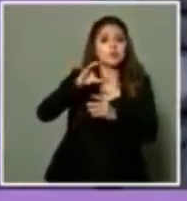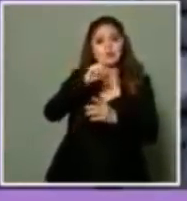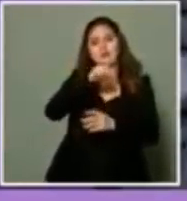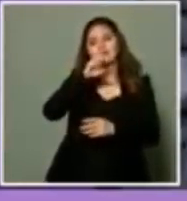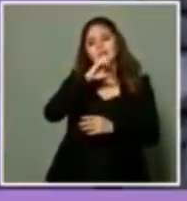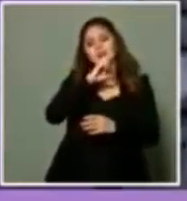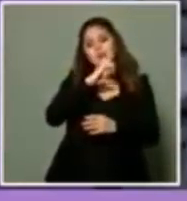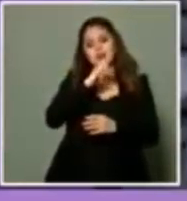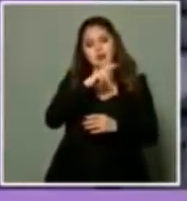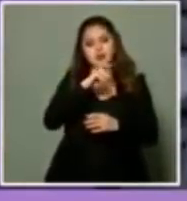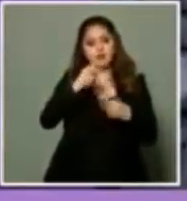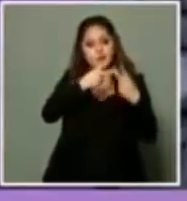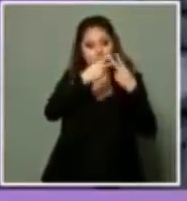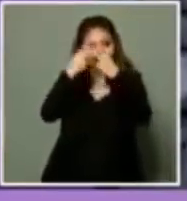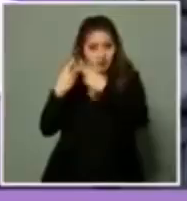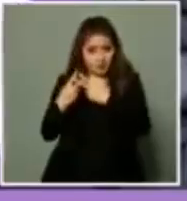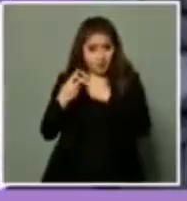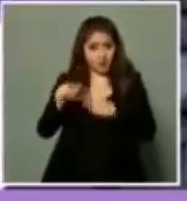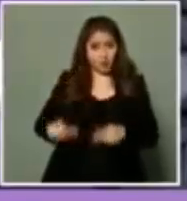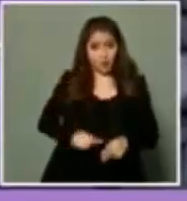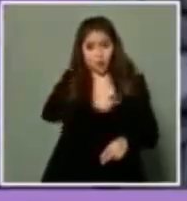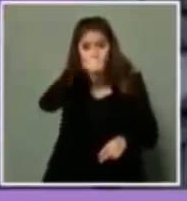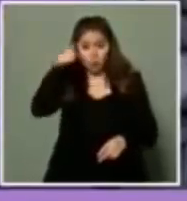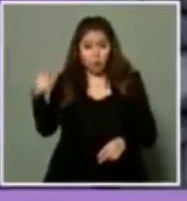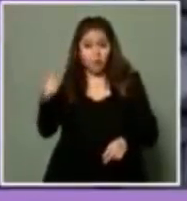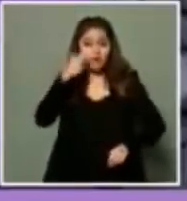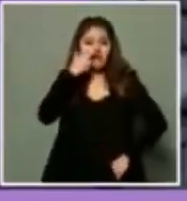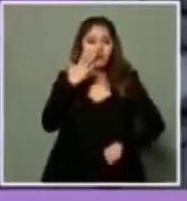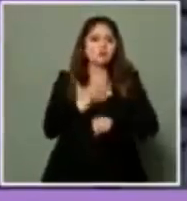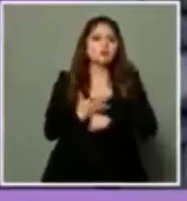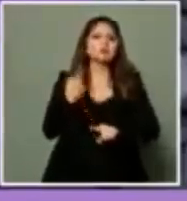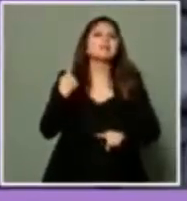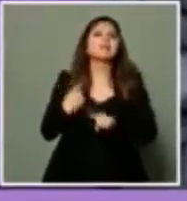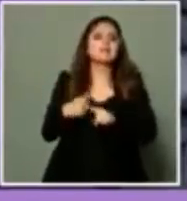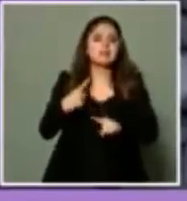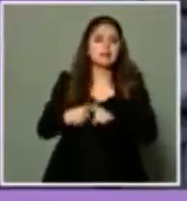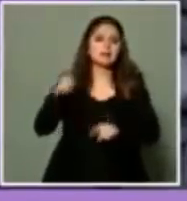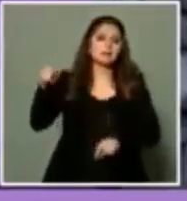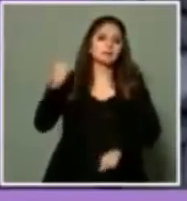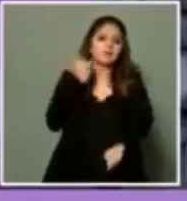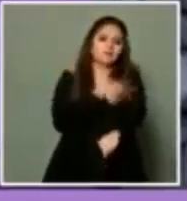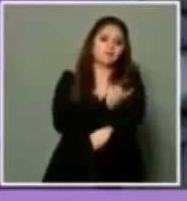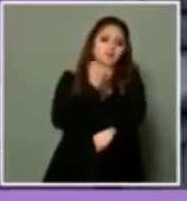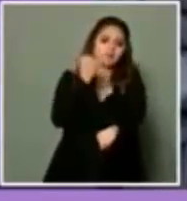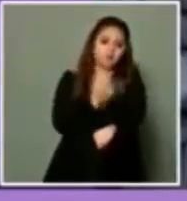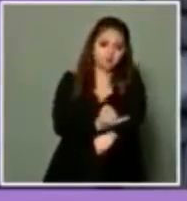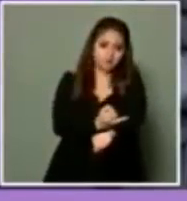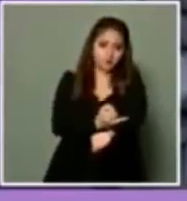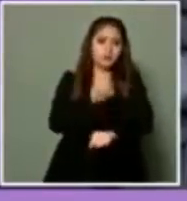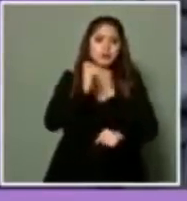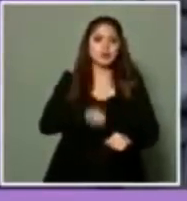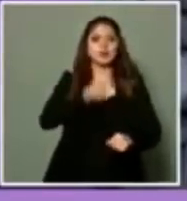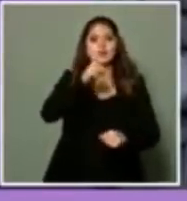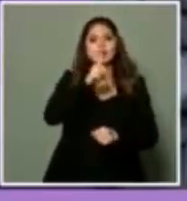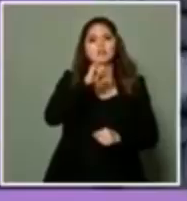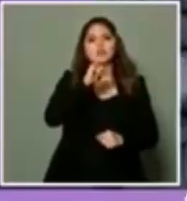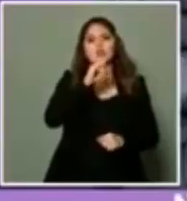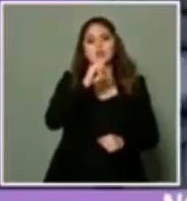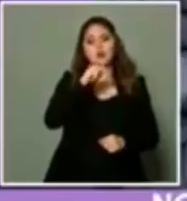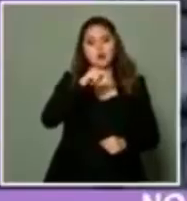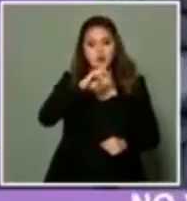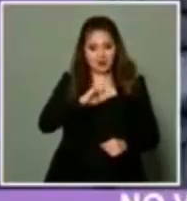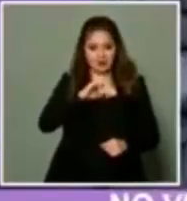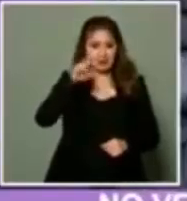Y la otra responsable justamente es la delegación de Iztapalapa, Dione Anguiano, quien